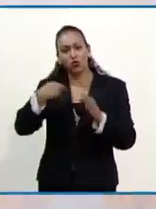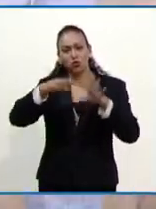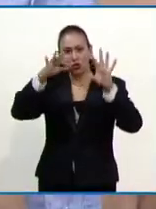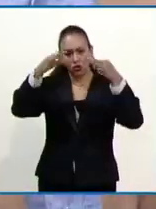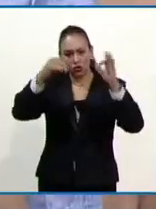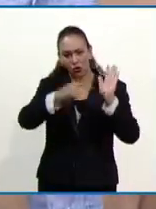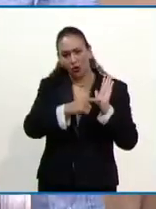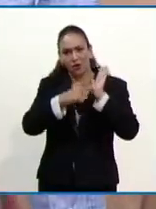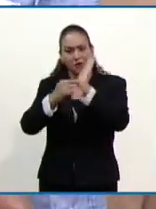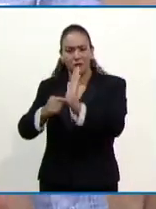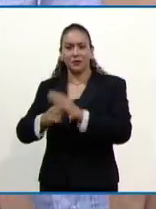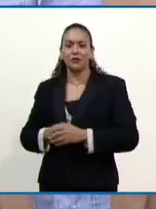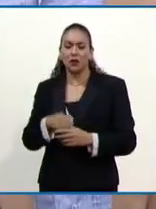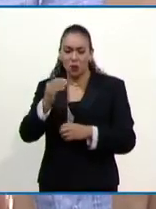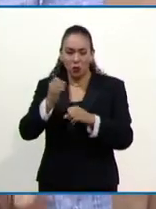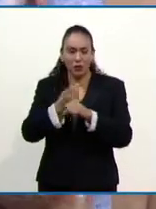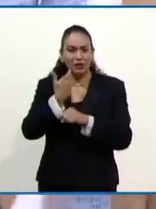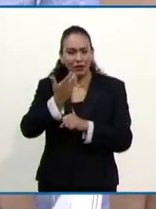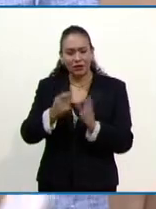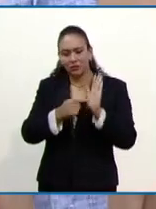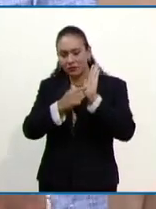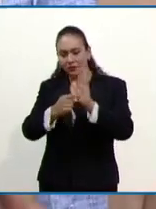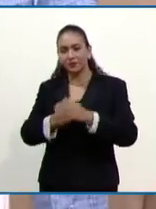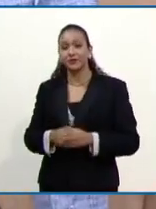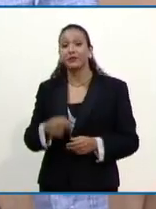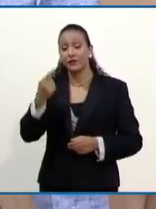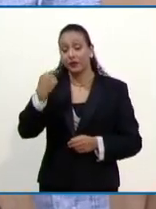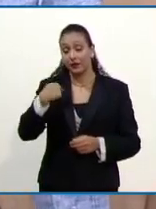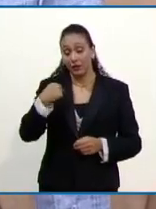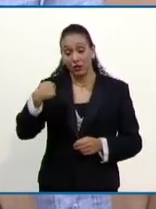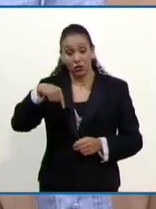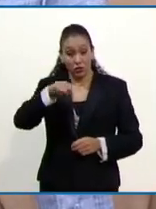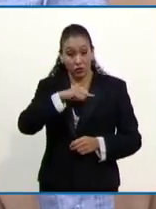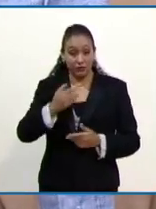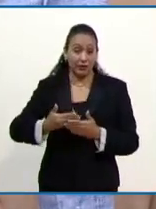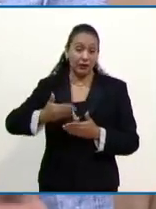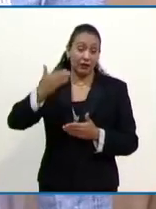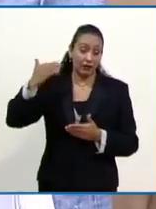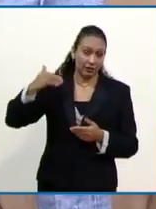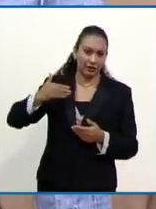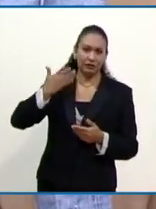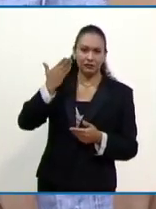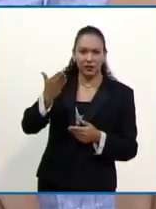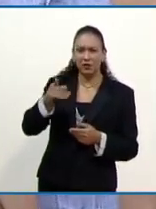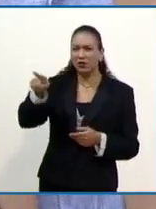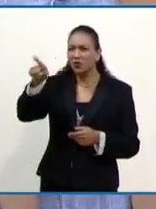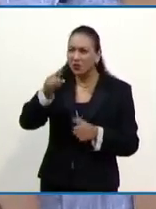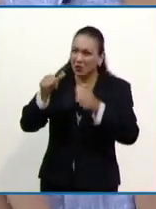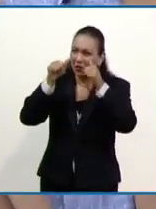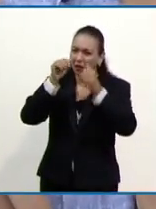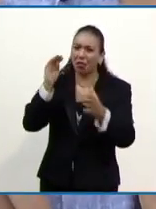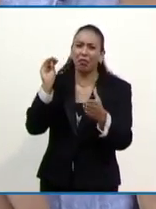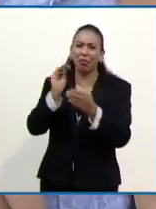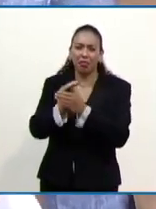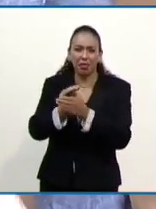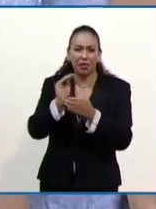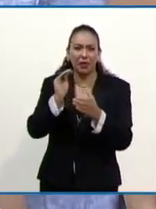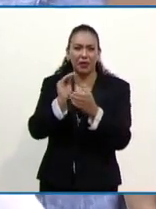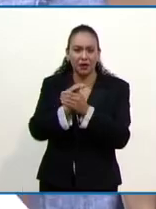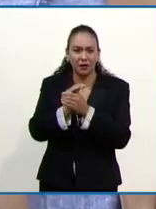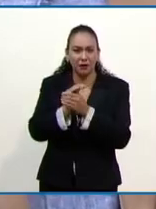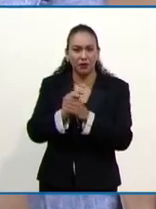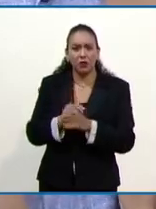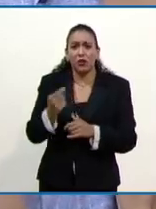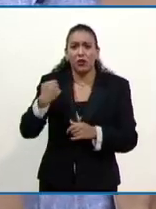presentar. Hemos estado manifestándoles de manera reiterada que no nos escuchan, que los diálogos fueron